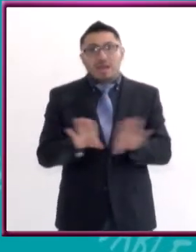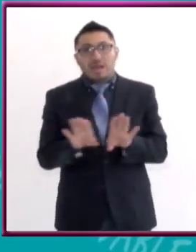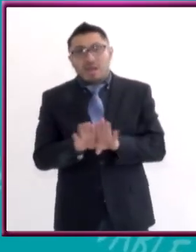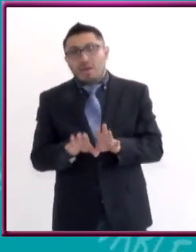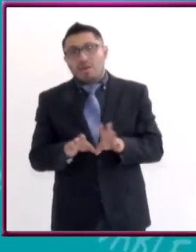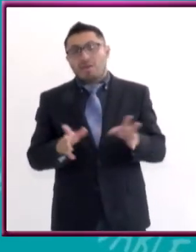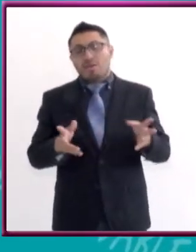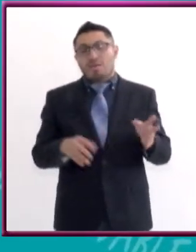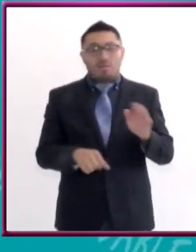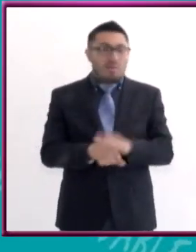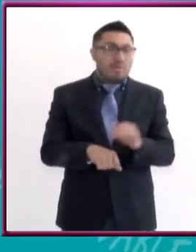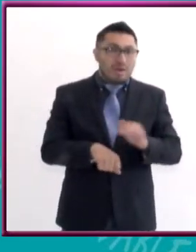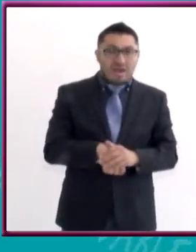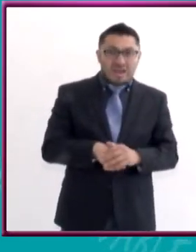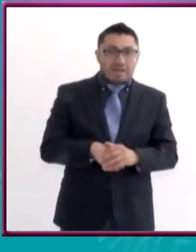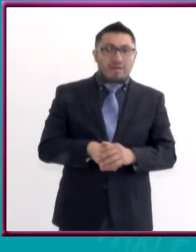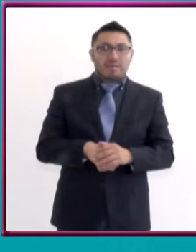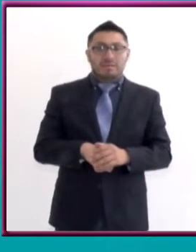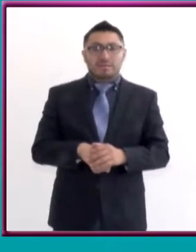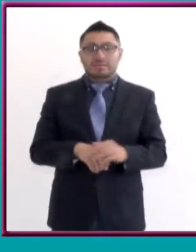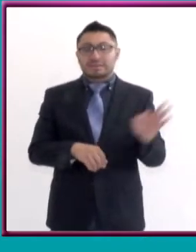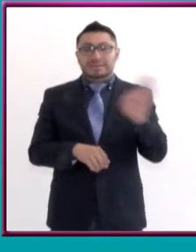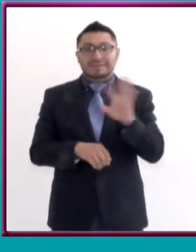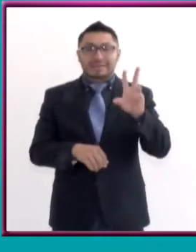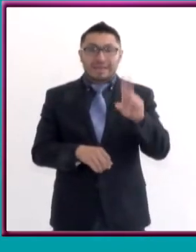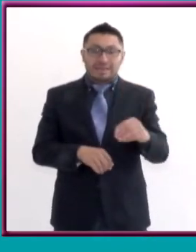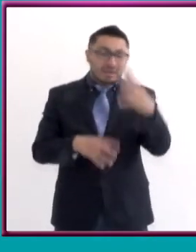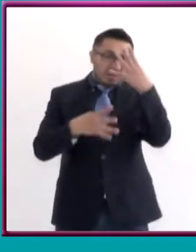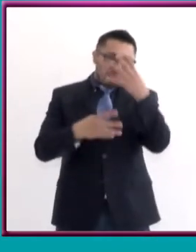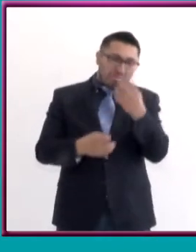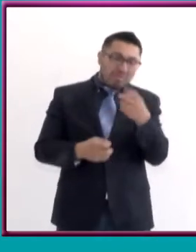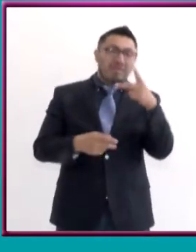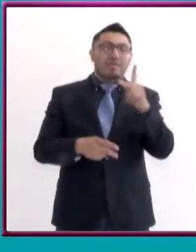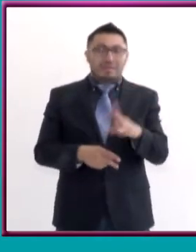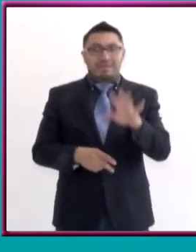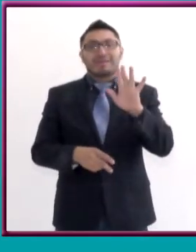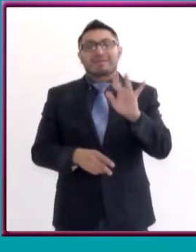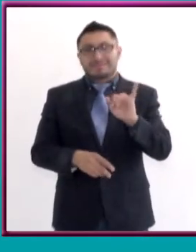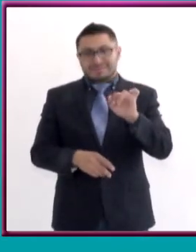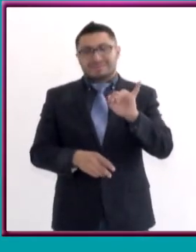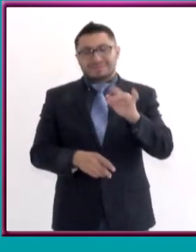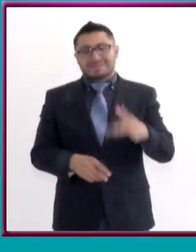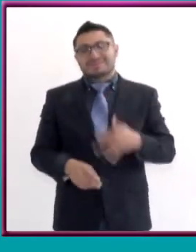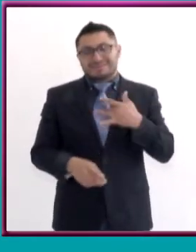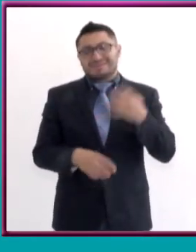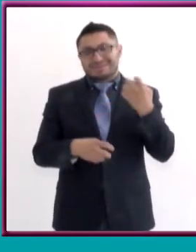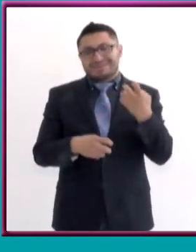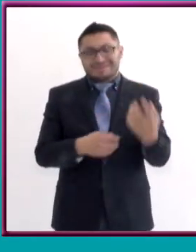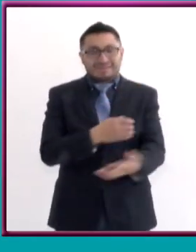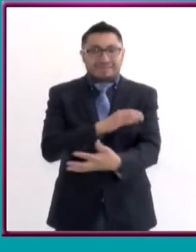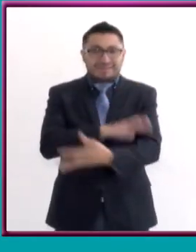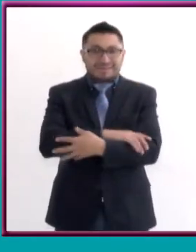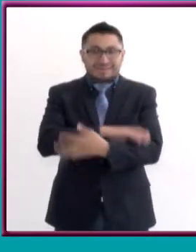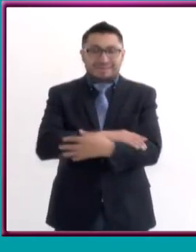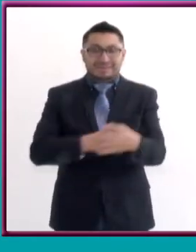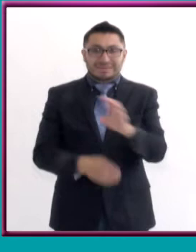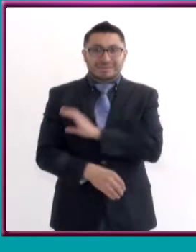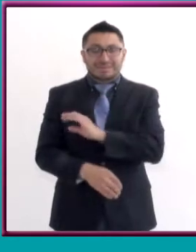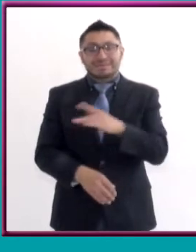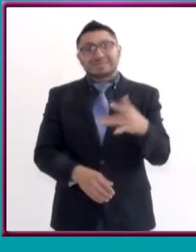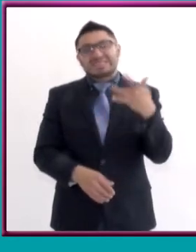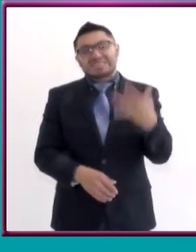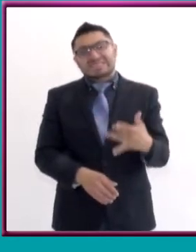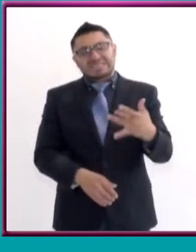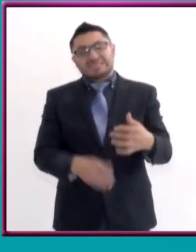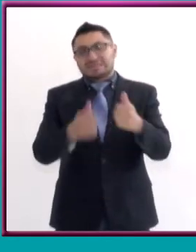como pues a un amigo. Entonces tal vez no sea tristeza, pero sí sentir ese apego y ese